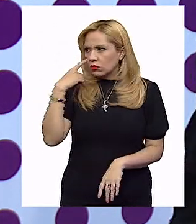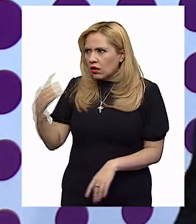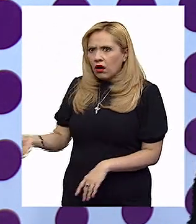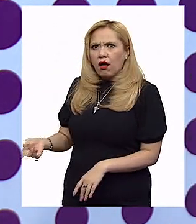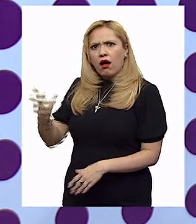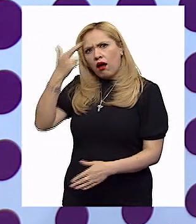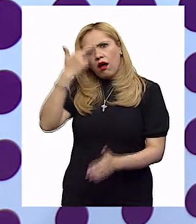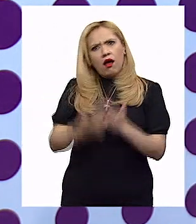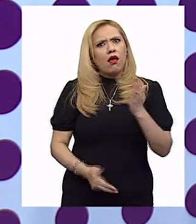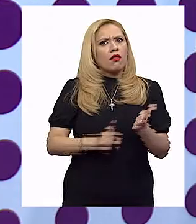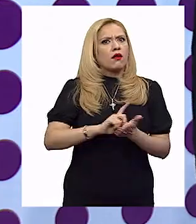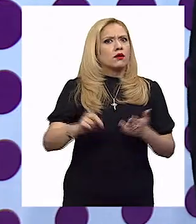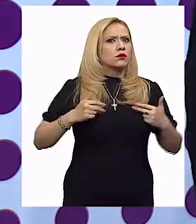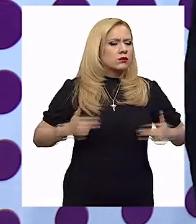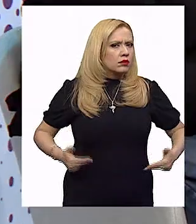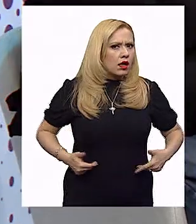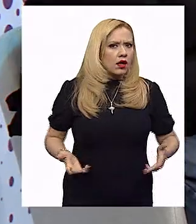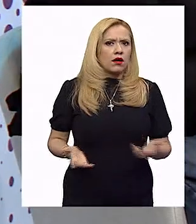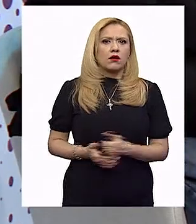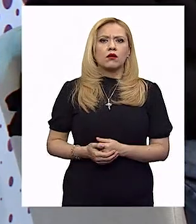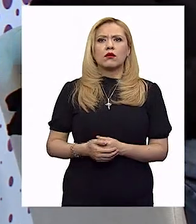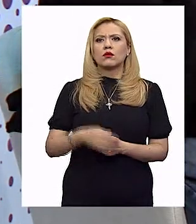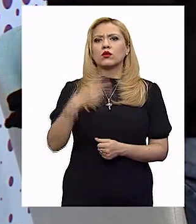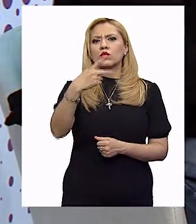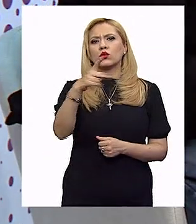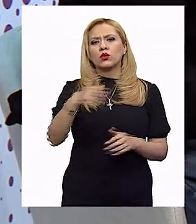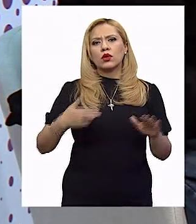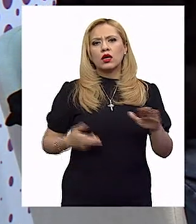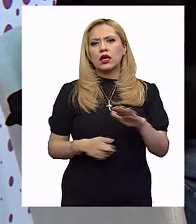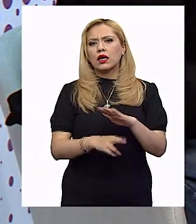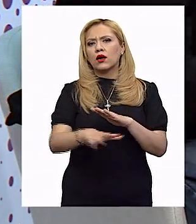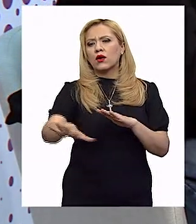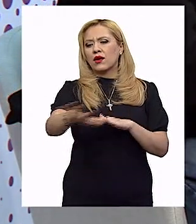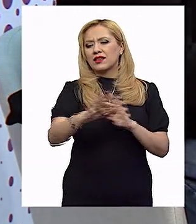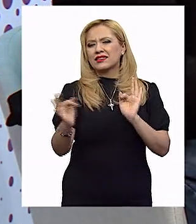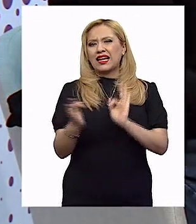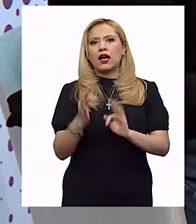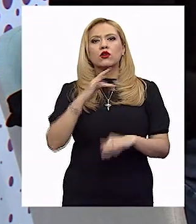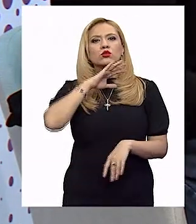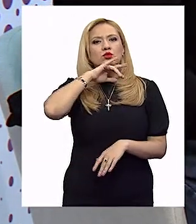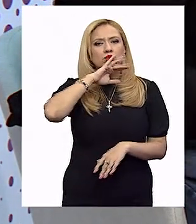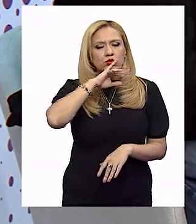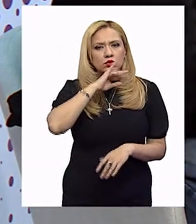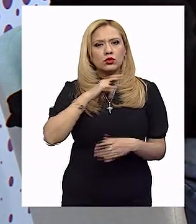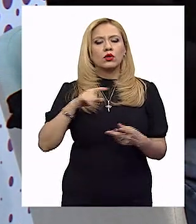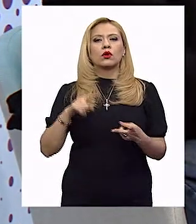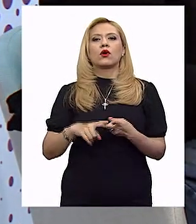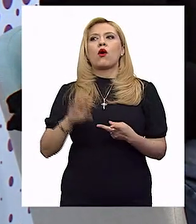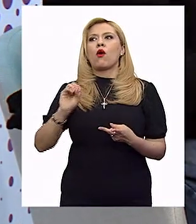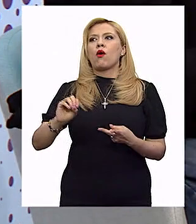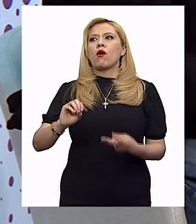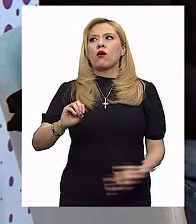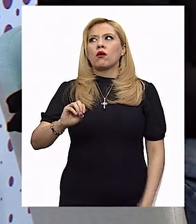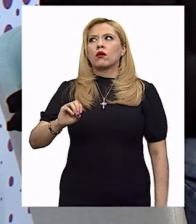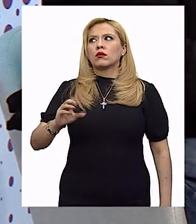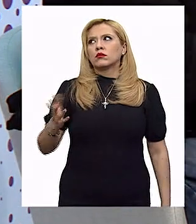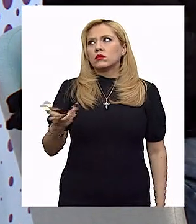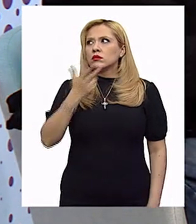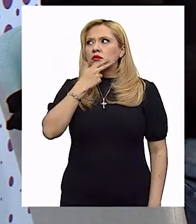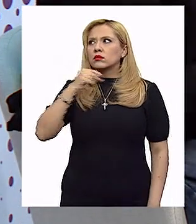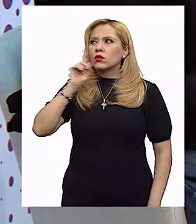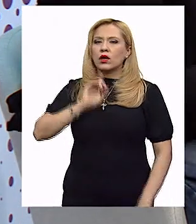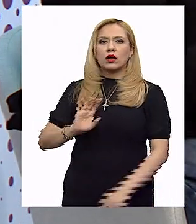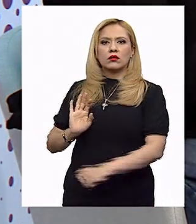humanos, puedes alertar de que tu río está contaminado, puedes alertar de un Me Too, que deberíamos ver el Me Too como un momento